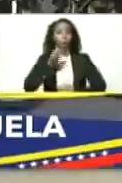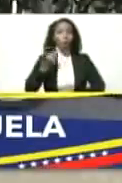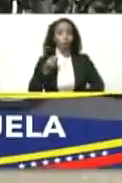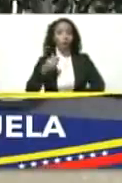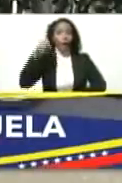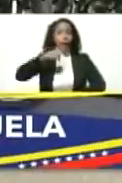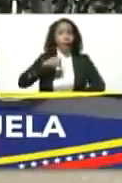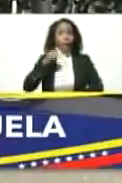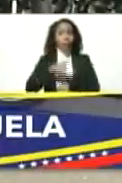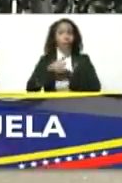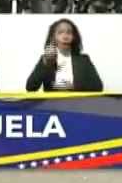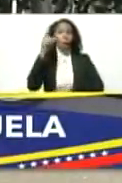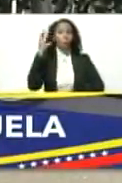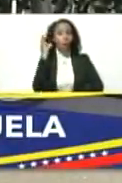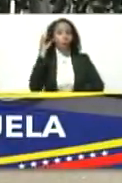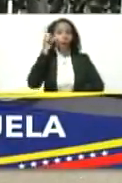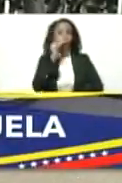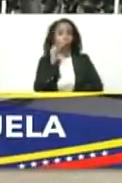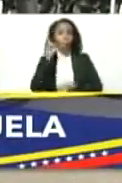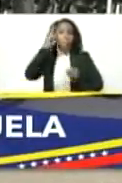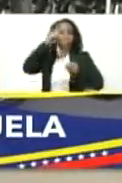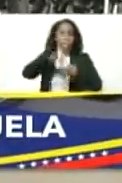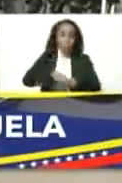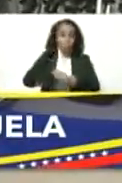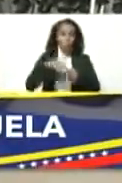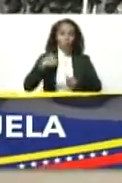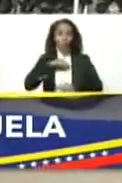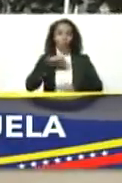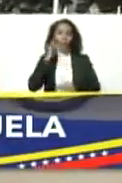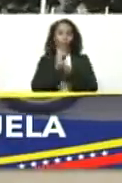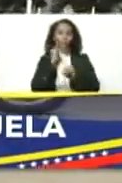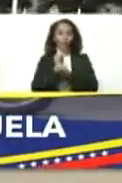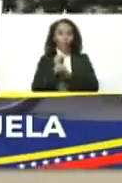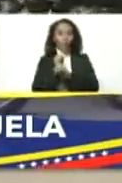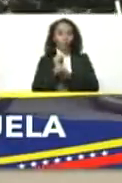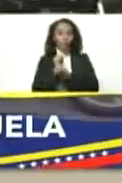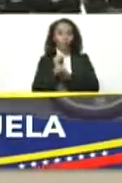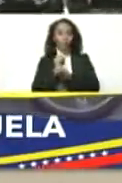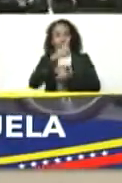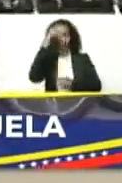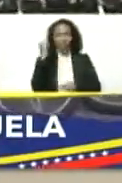acá, mujeres, hombres, se registraron a través de nuestra página